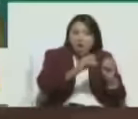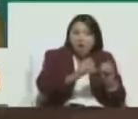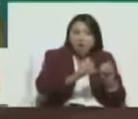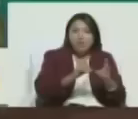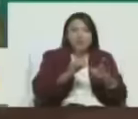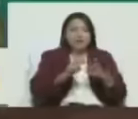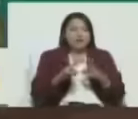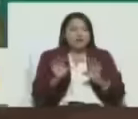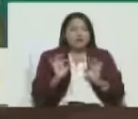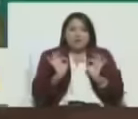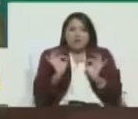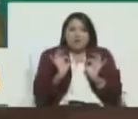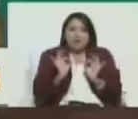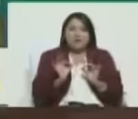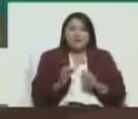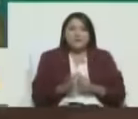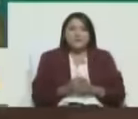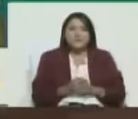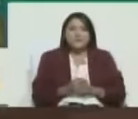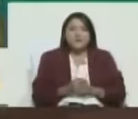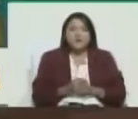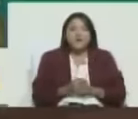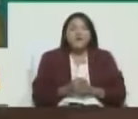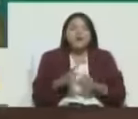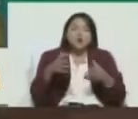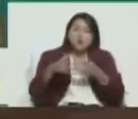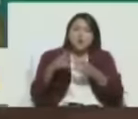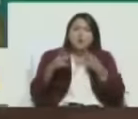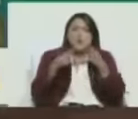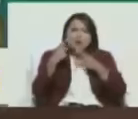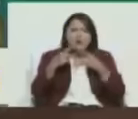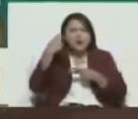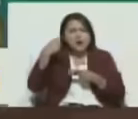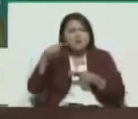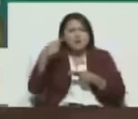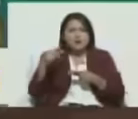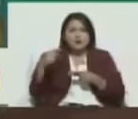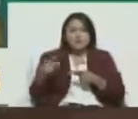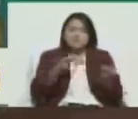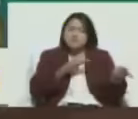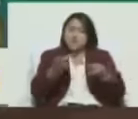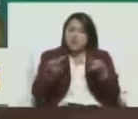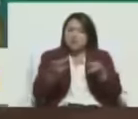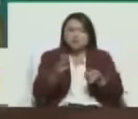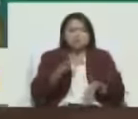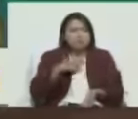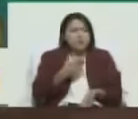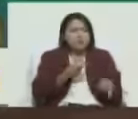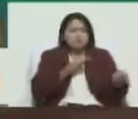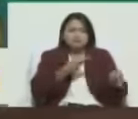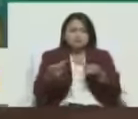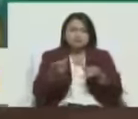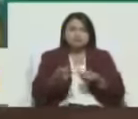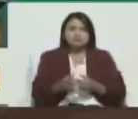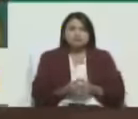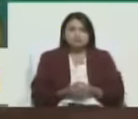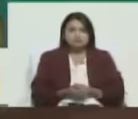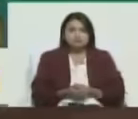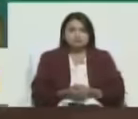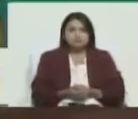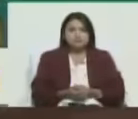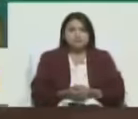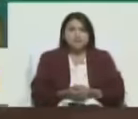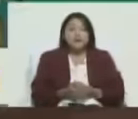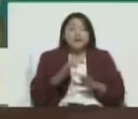una institución. Todos los partidos, todos los movimientos, independientemente de su ideología, están invitados. Le está invitado a que den un paso adelante. Pero